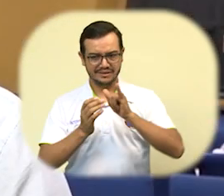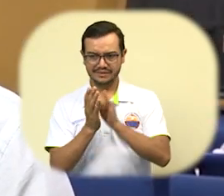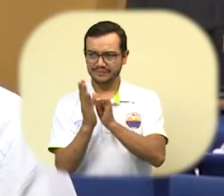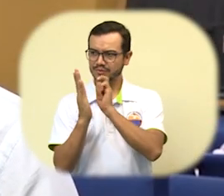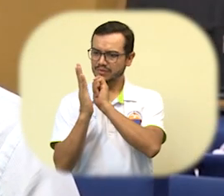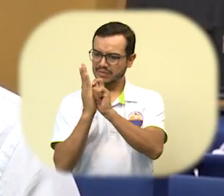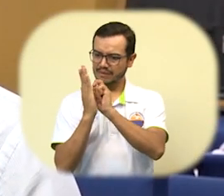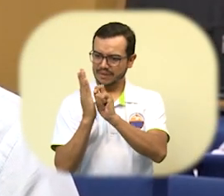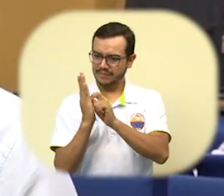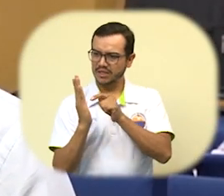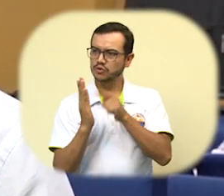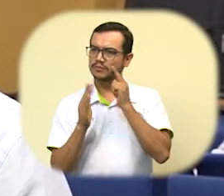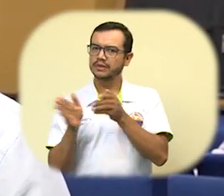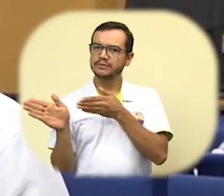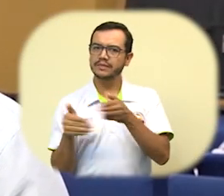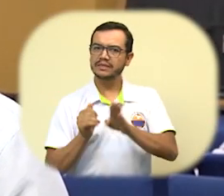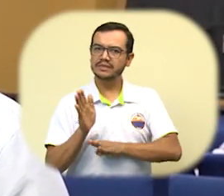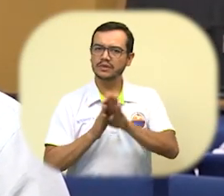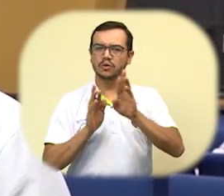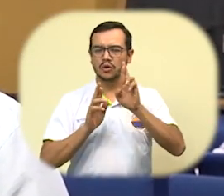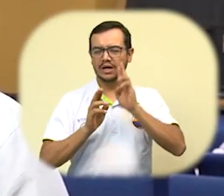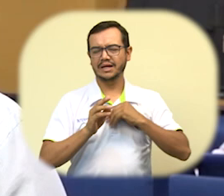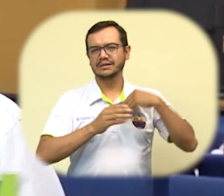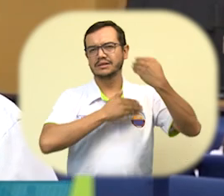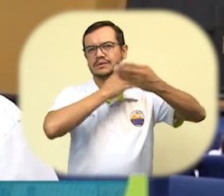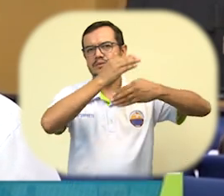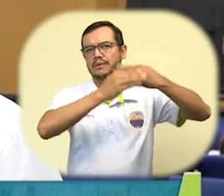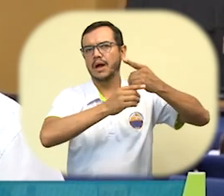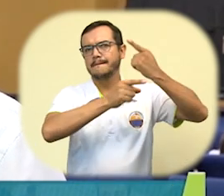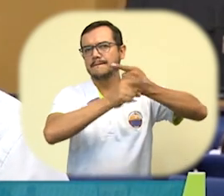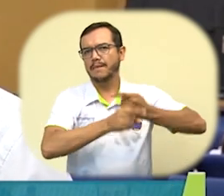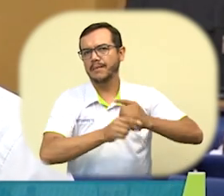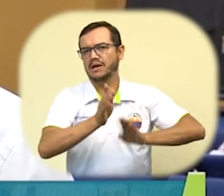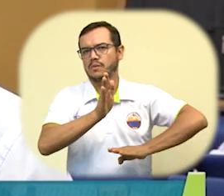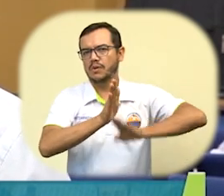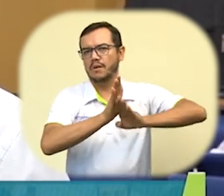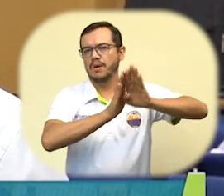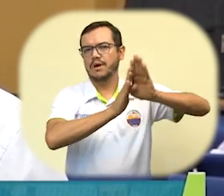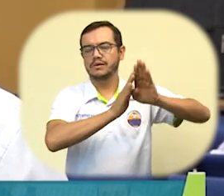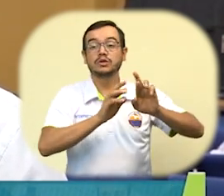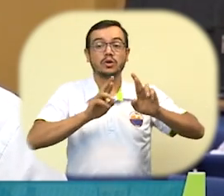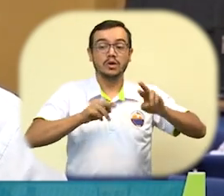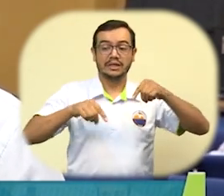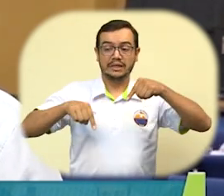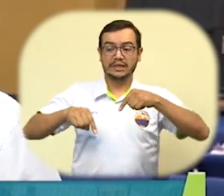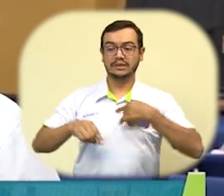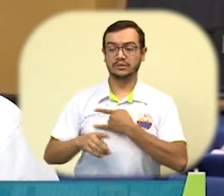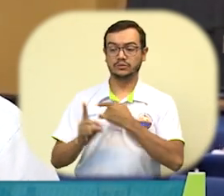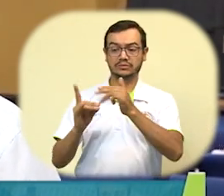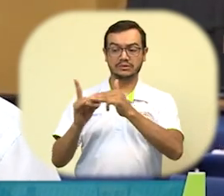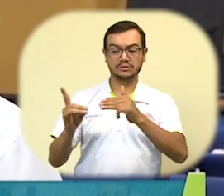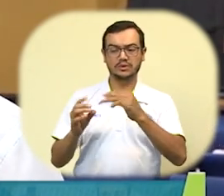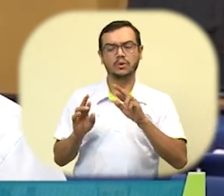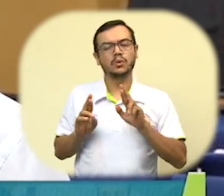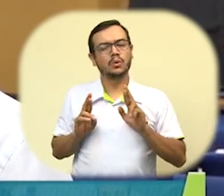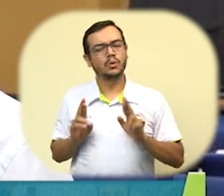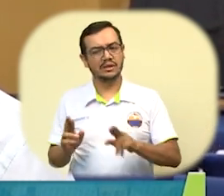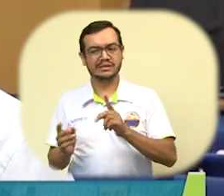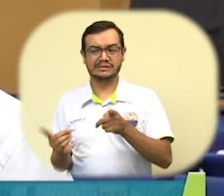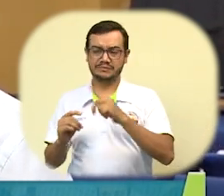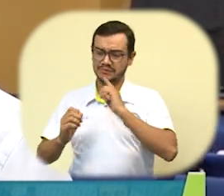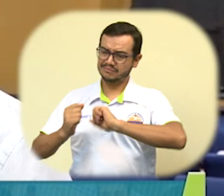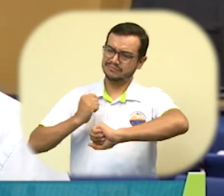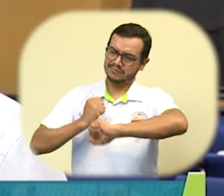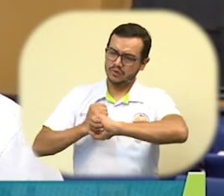desarrollo lo podamos avanzar. Ese es mi sueño, avanzarlo en equipo, y espero de la Universidad del Magdalena